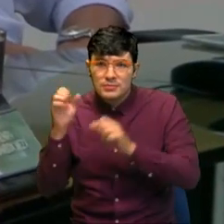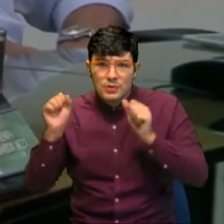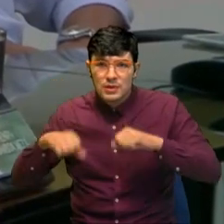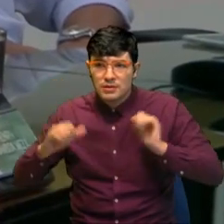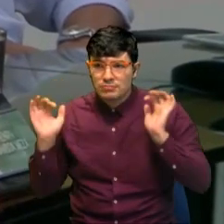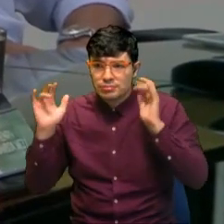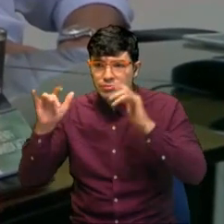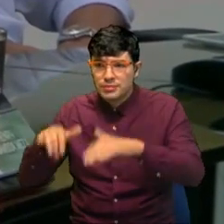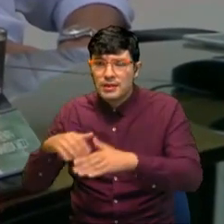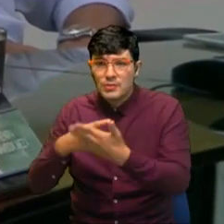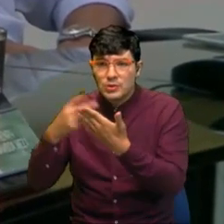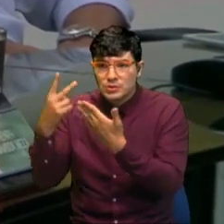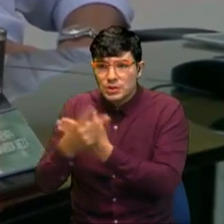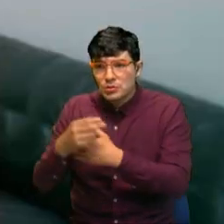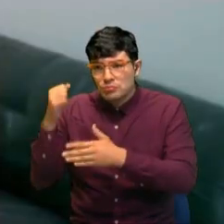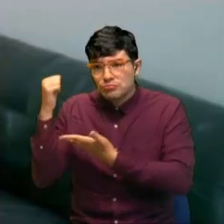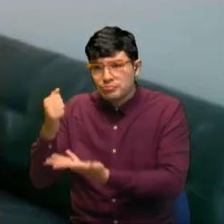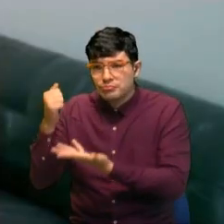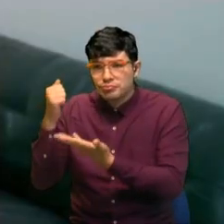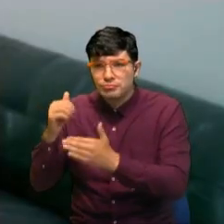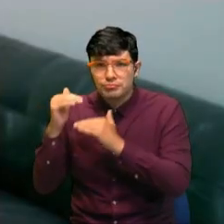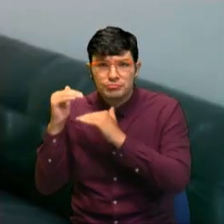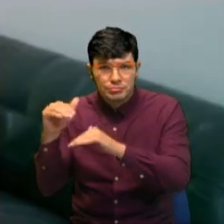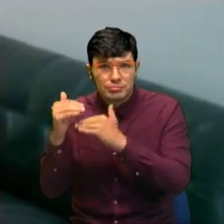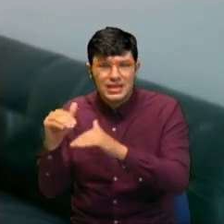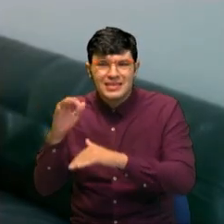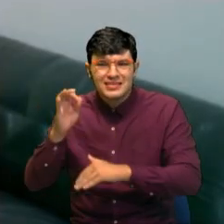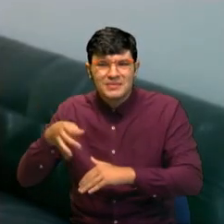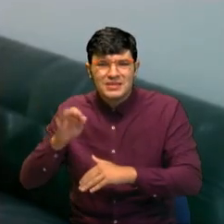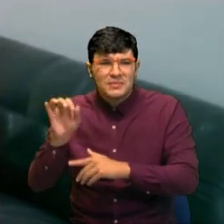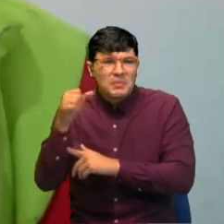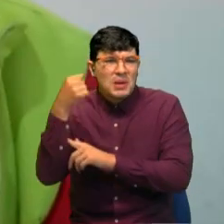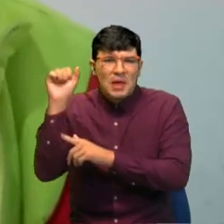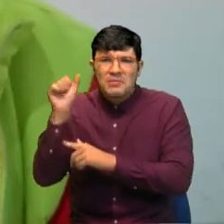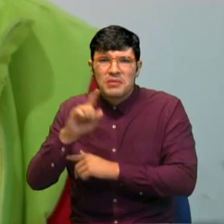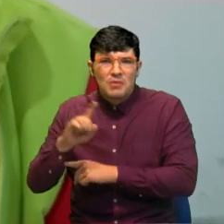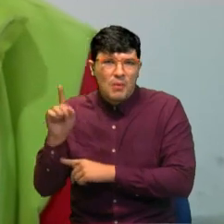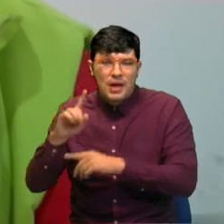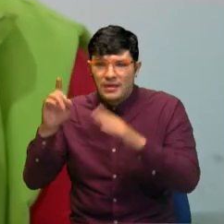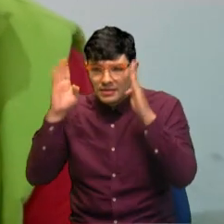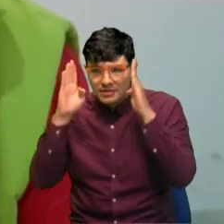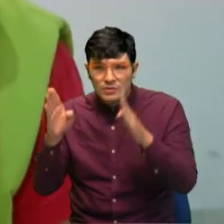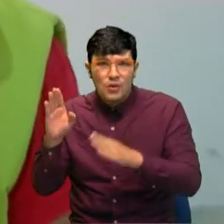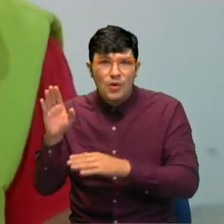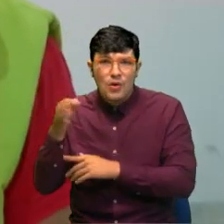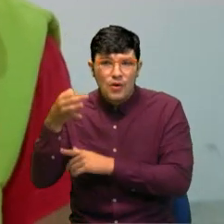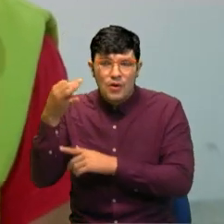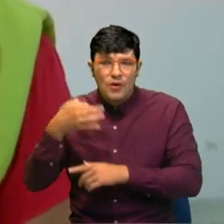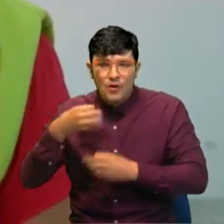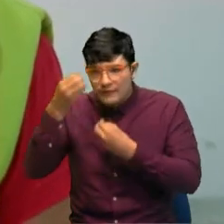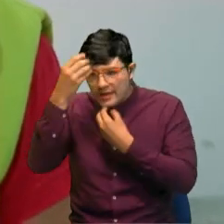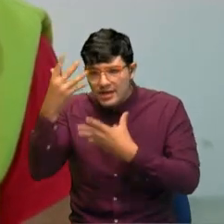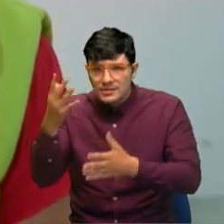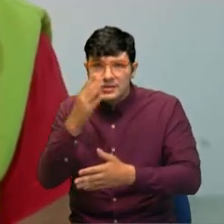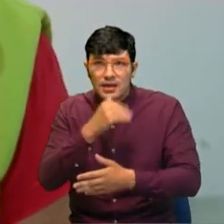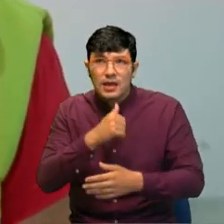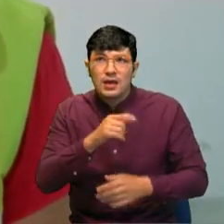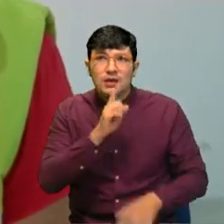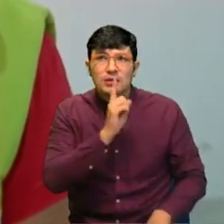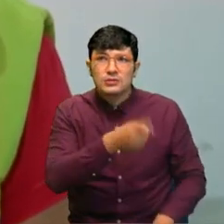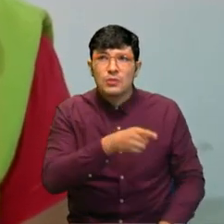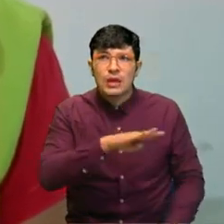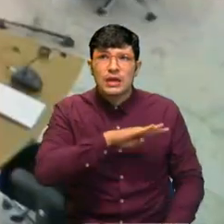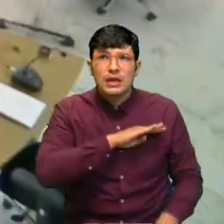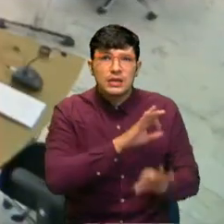algunos proyectos en bajas cuantías siempre fueron evasivos en este tema el alcalde en ningún momento ha cumplido